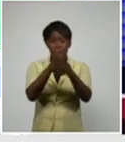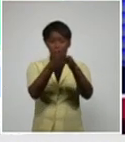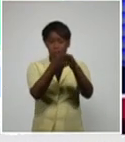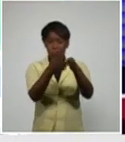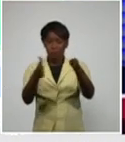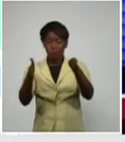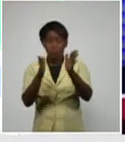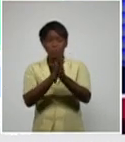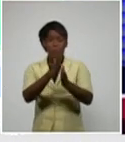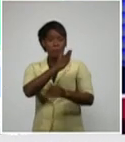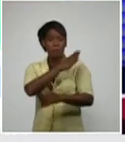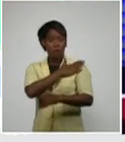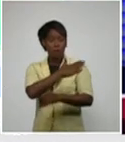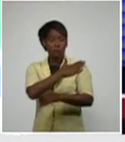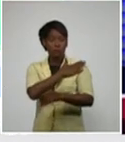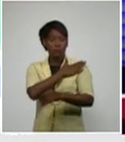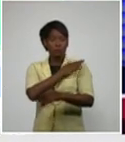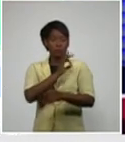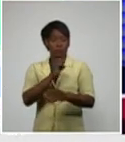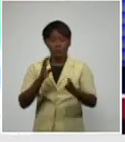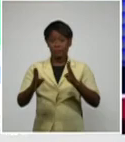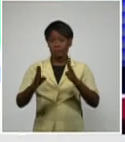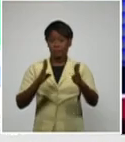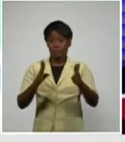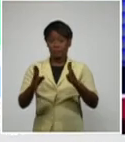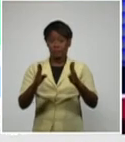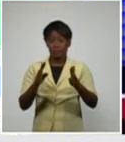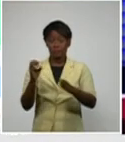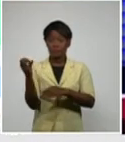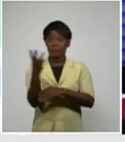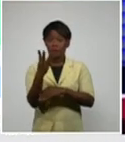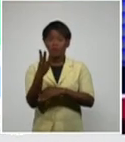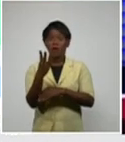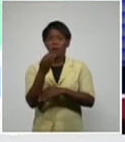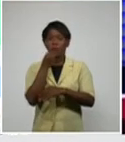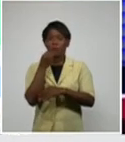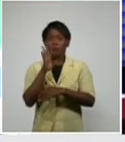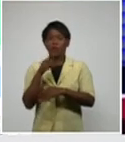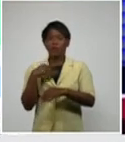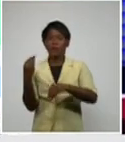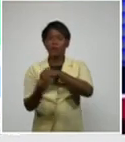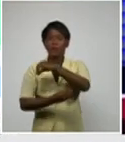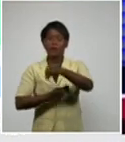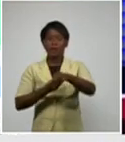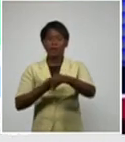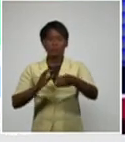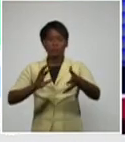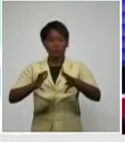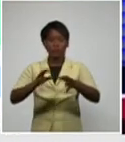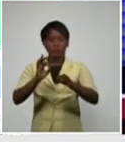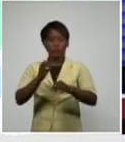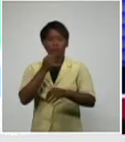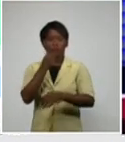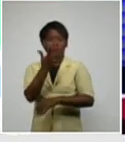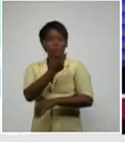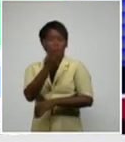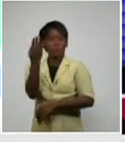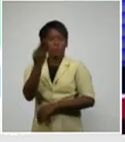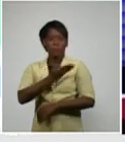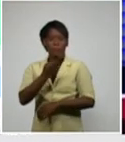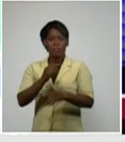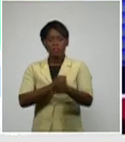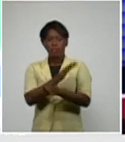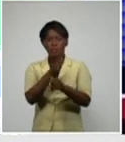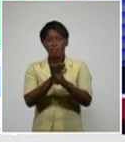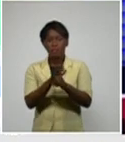ya se culmine la fase 3, pues entonces ya viene la aprobación o no, que generalmente por los resultados que se están teniendo debe